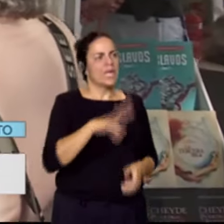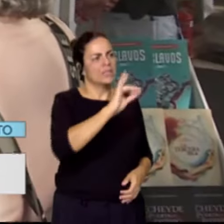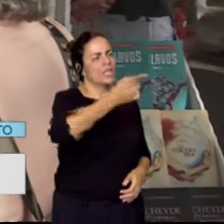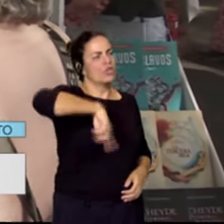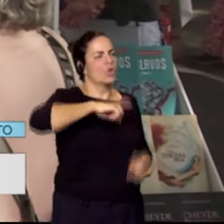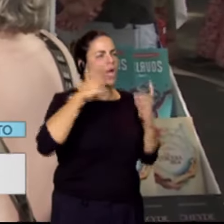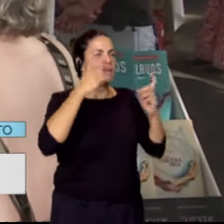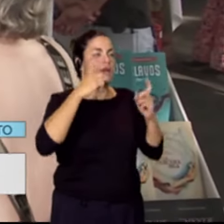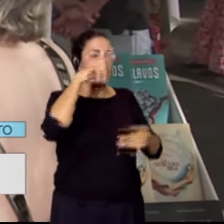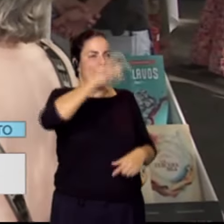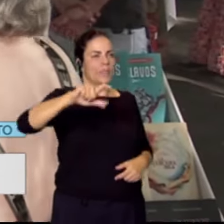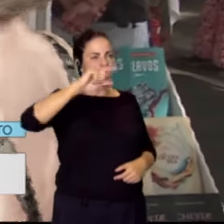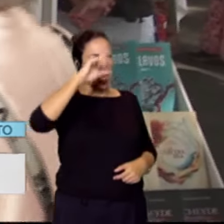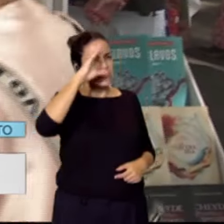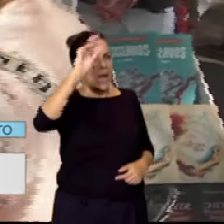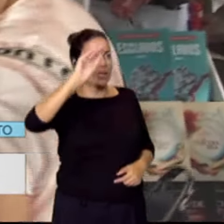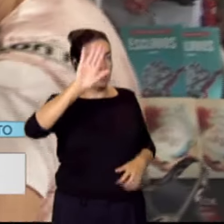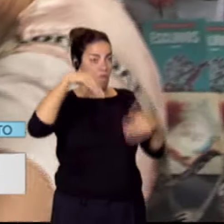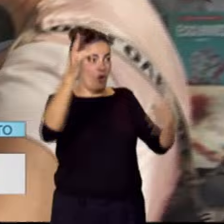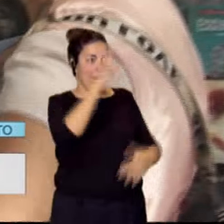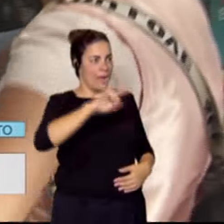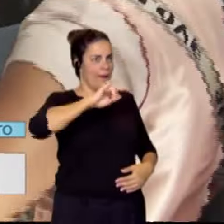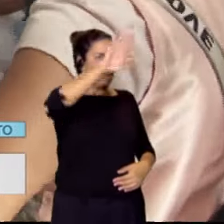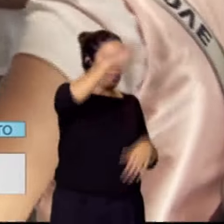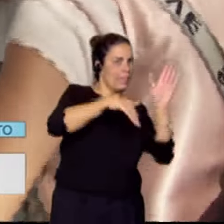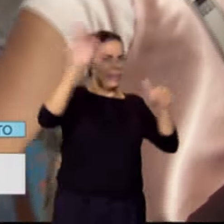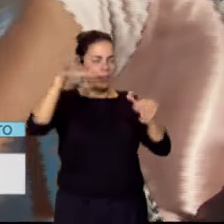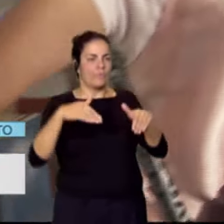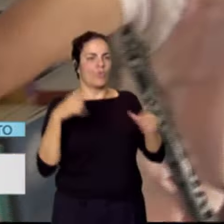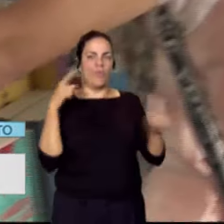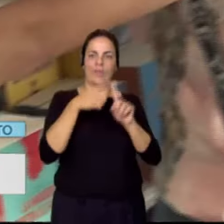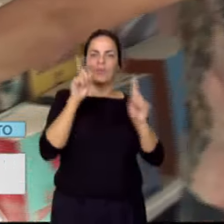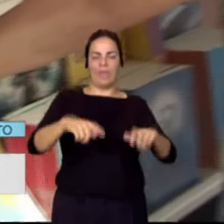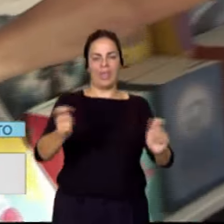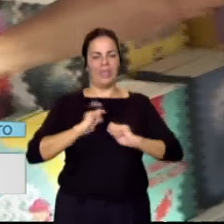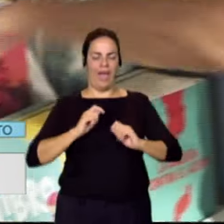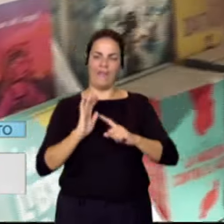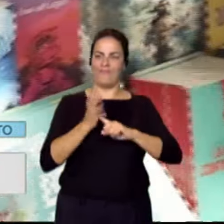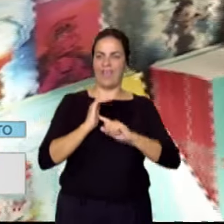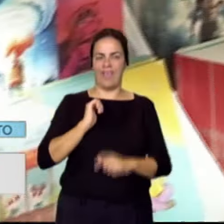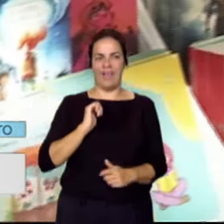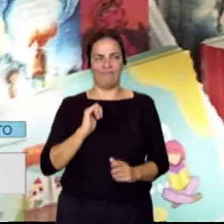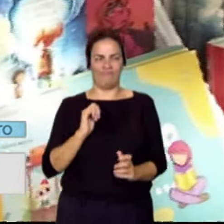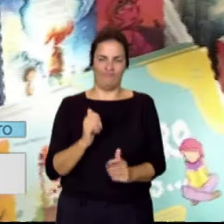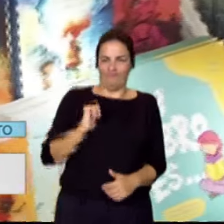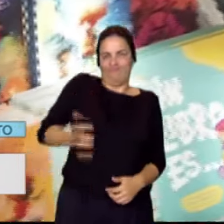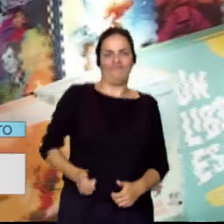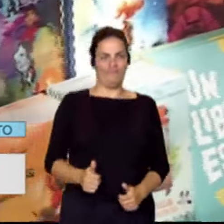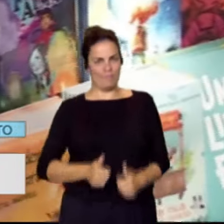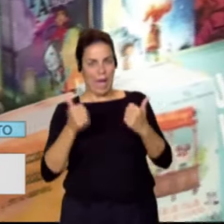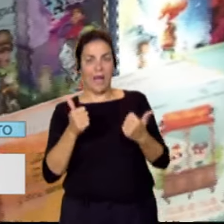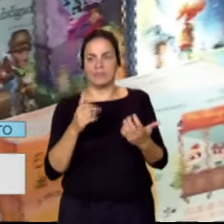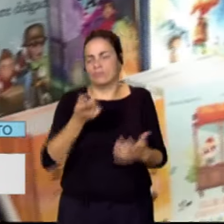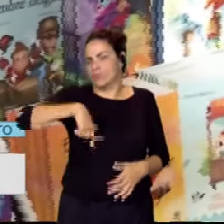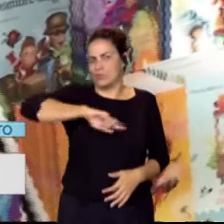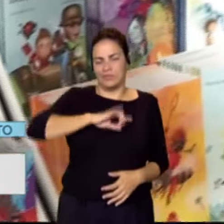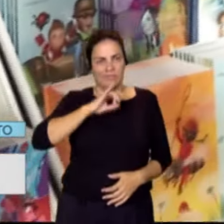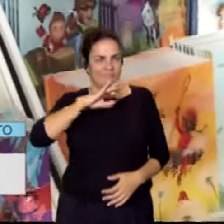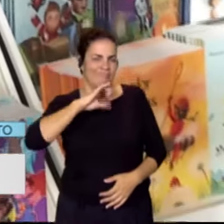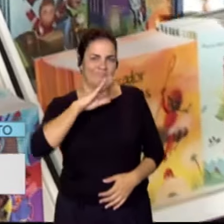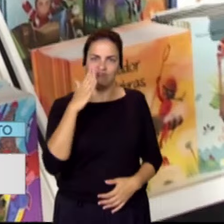de fuera de nuestra tierra para que también nos engrandezca la feria y por eso estamos vamos muy contentos muy satisfechos y